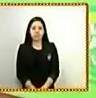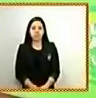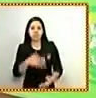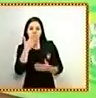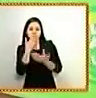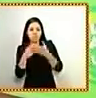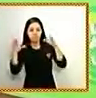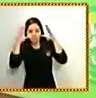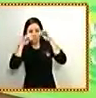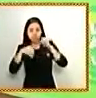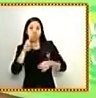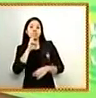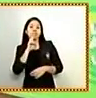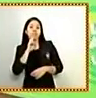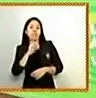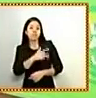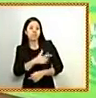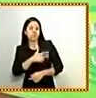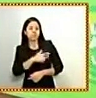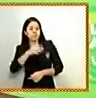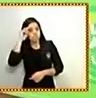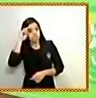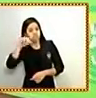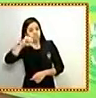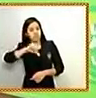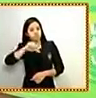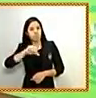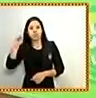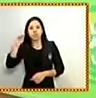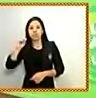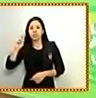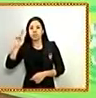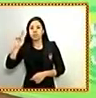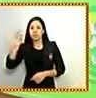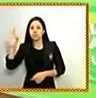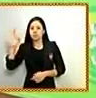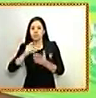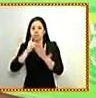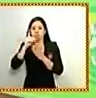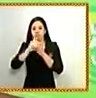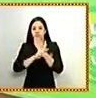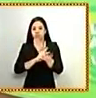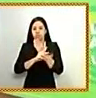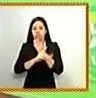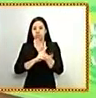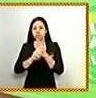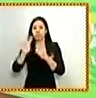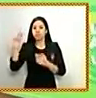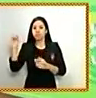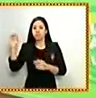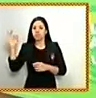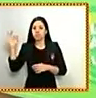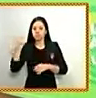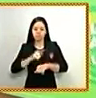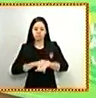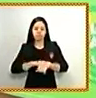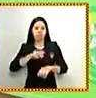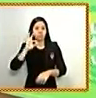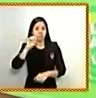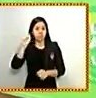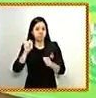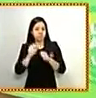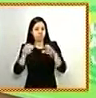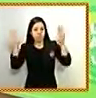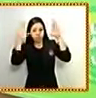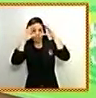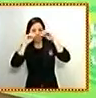Muy buenas noches, Honduras. Qué alegría el poder saludarles hoy domingo 29 de diciembre del año 2019, cuando ya son las 9 en punto de la noche. En